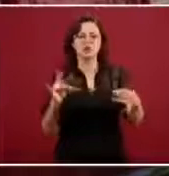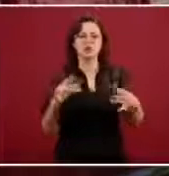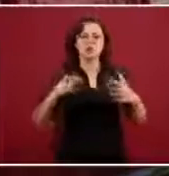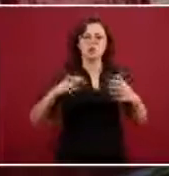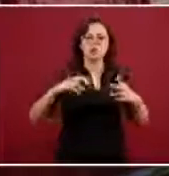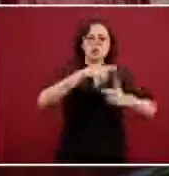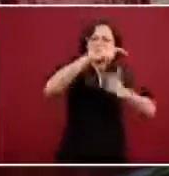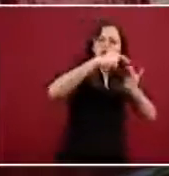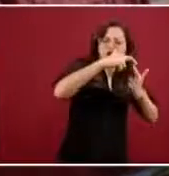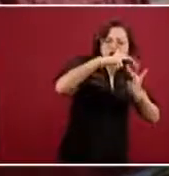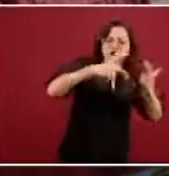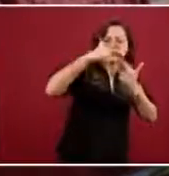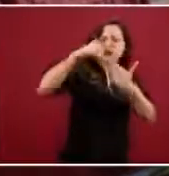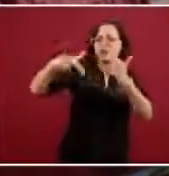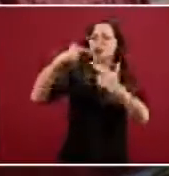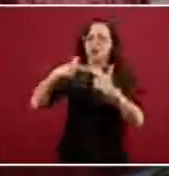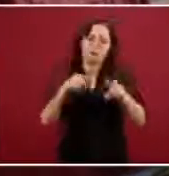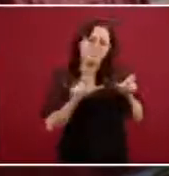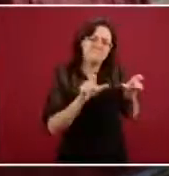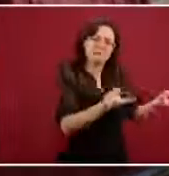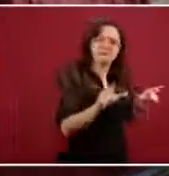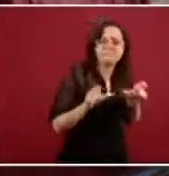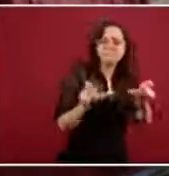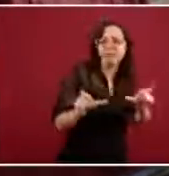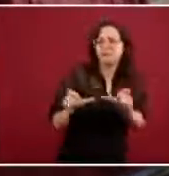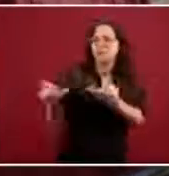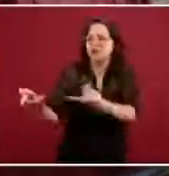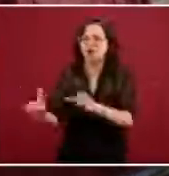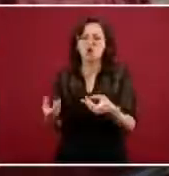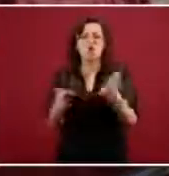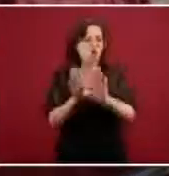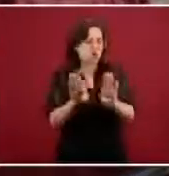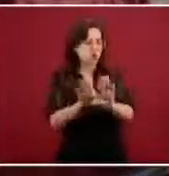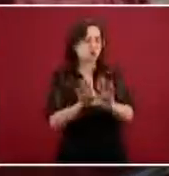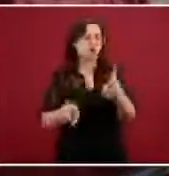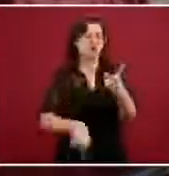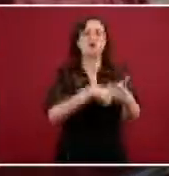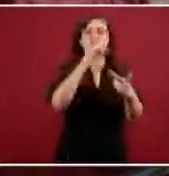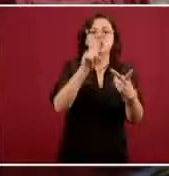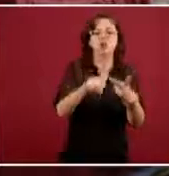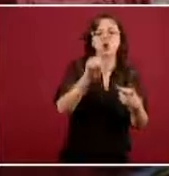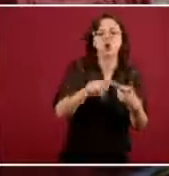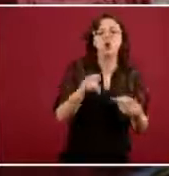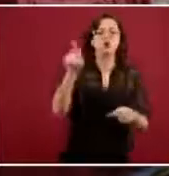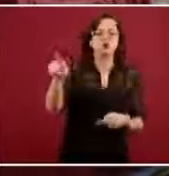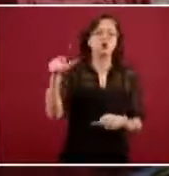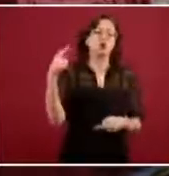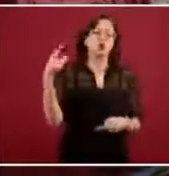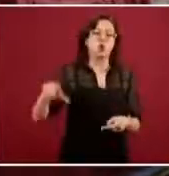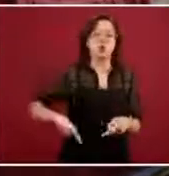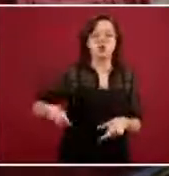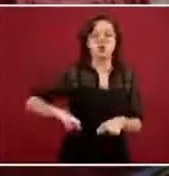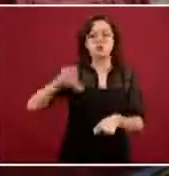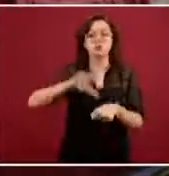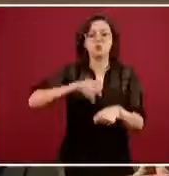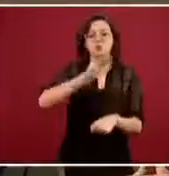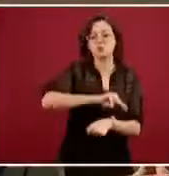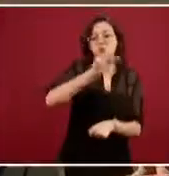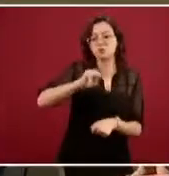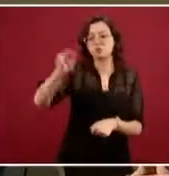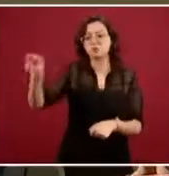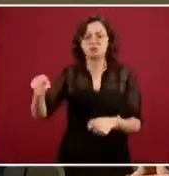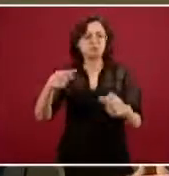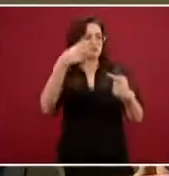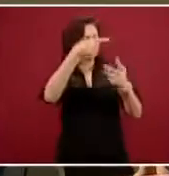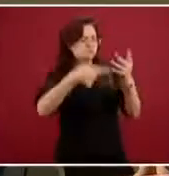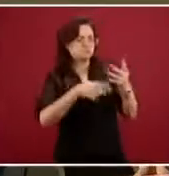medida se va a tomar? Y en caso de que se tome, ¿cómo sería? Y segunda pregunta, el gobernador de Michoacán hoy dijo que él no va a tomar en cuenta las